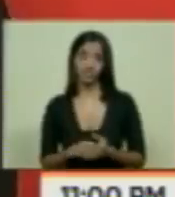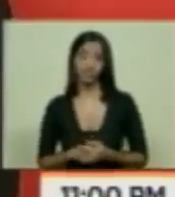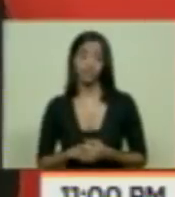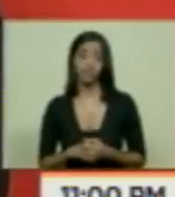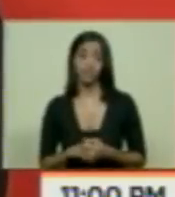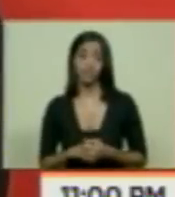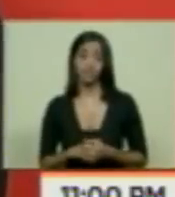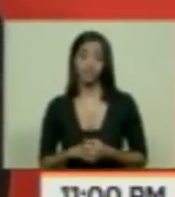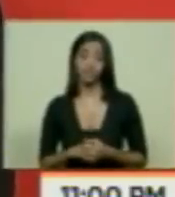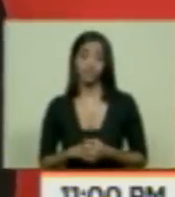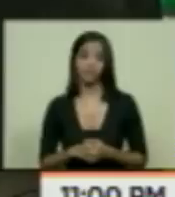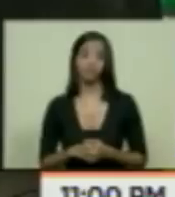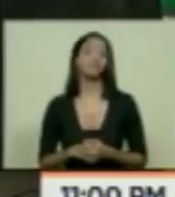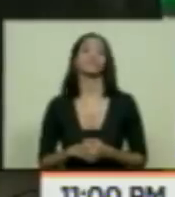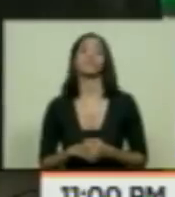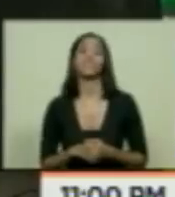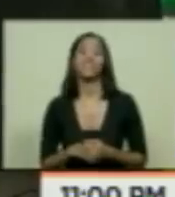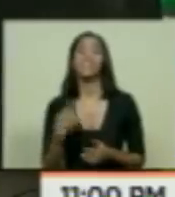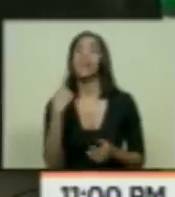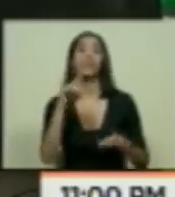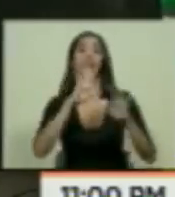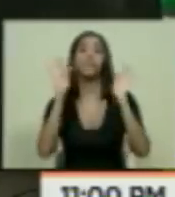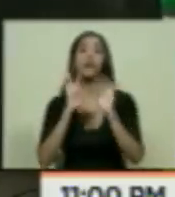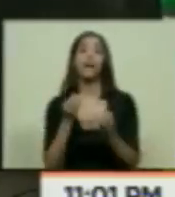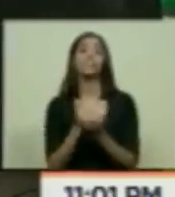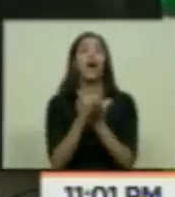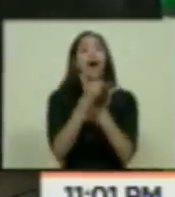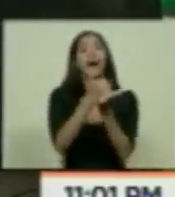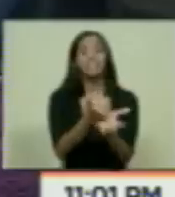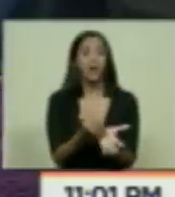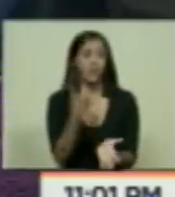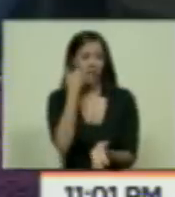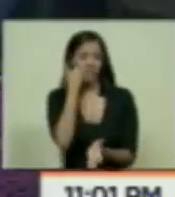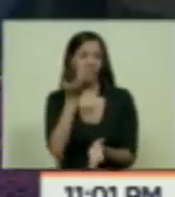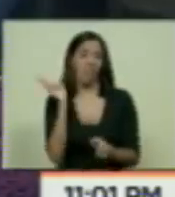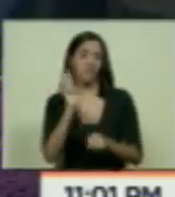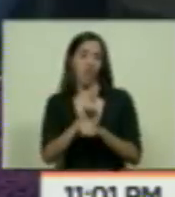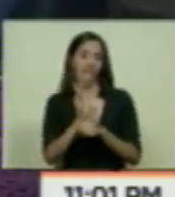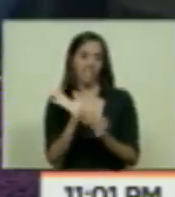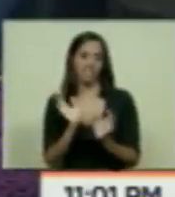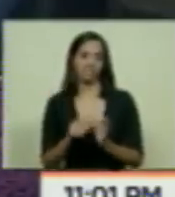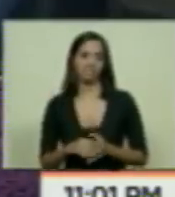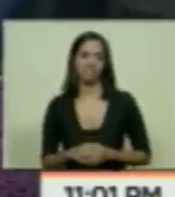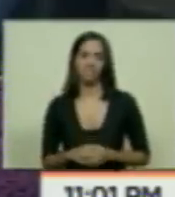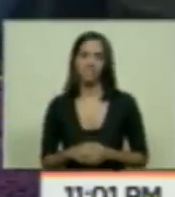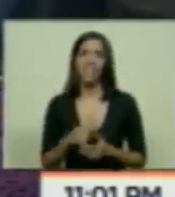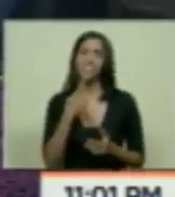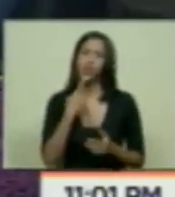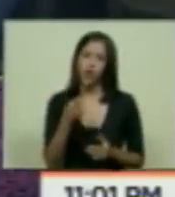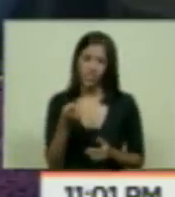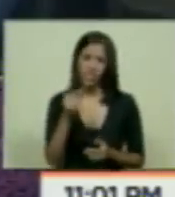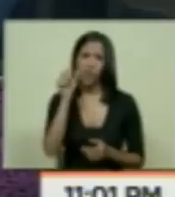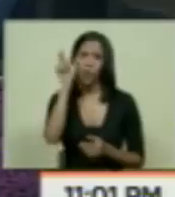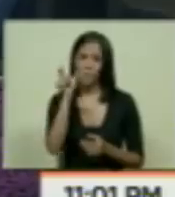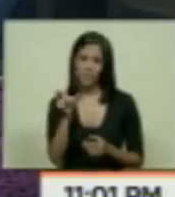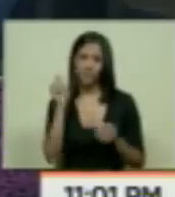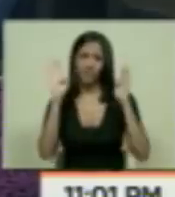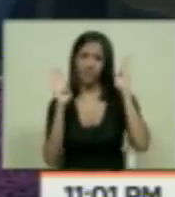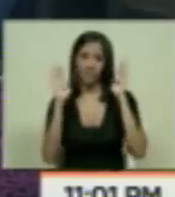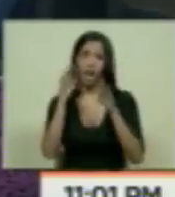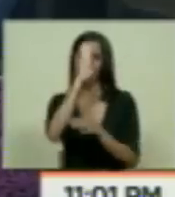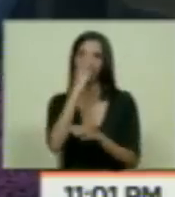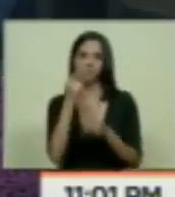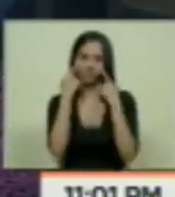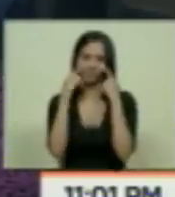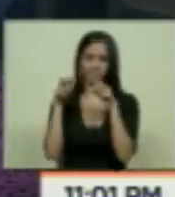Que la única manera de hacerle un favor por lo fea que era violarla. Eso lo dijo el candidato de Brasil. Para que ustedes se